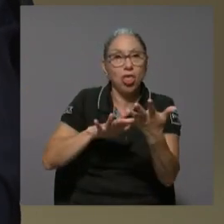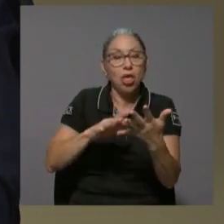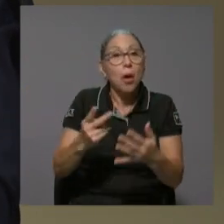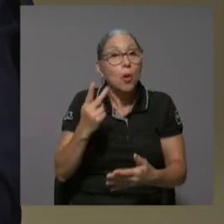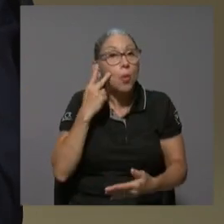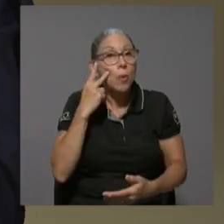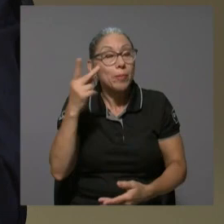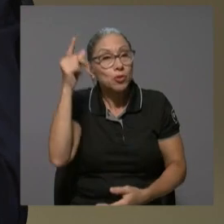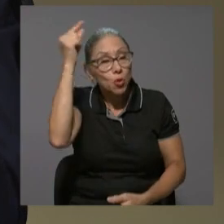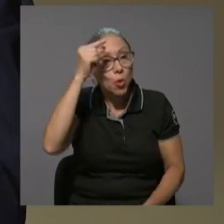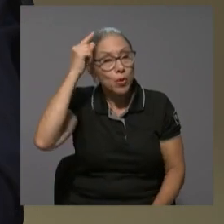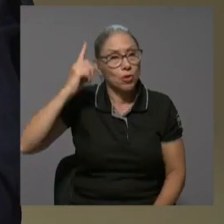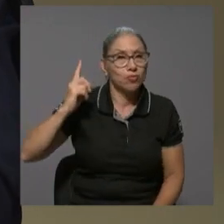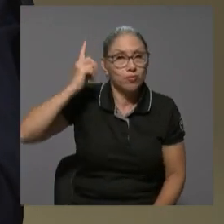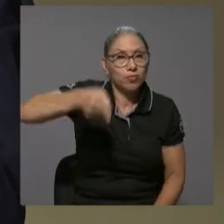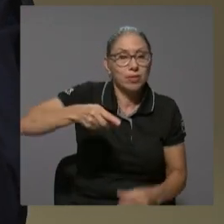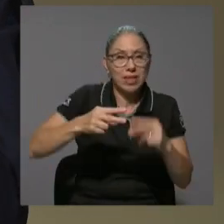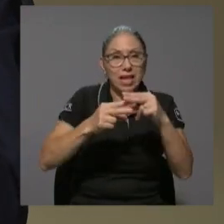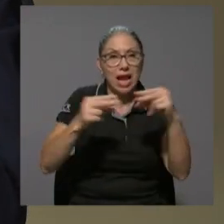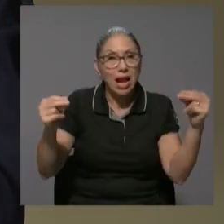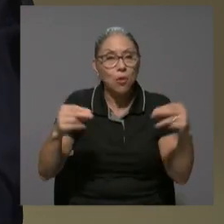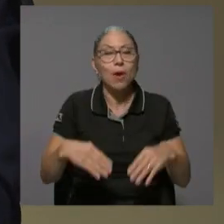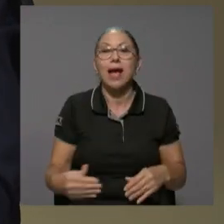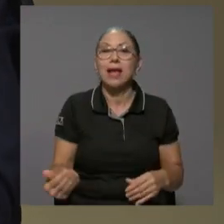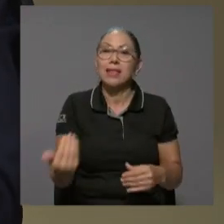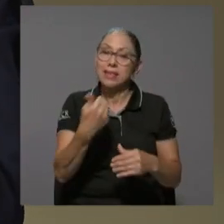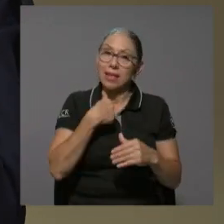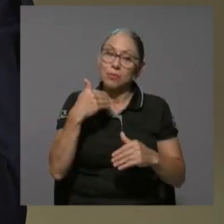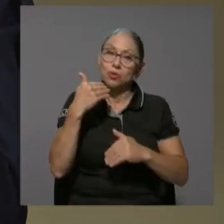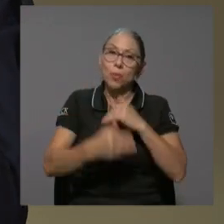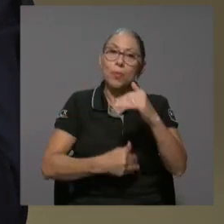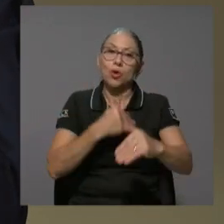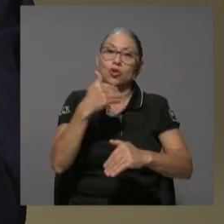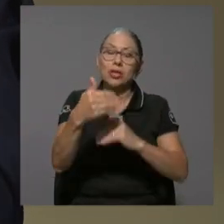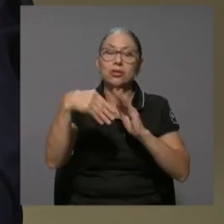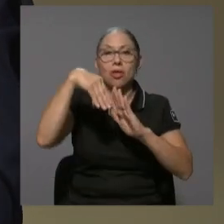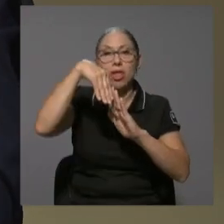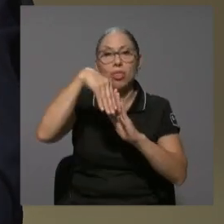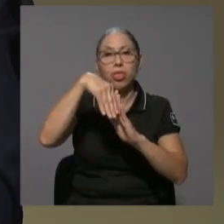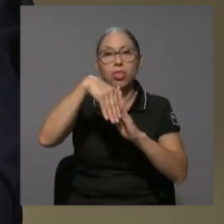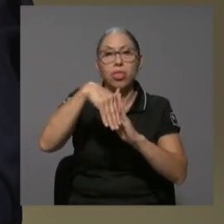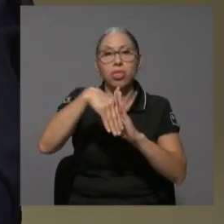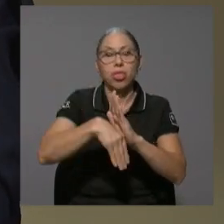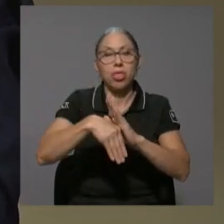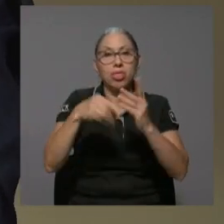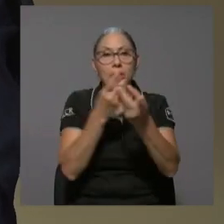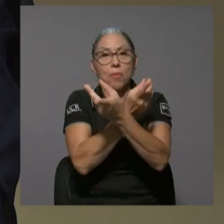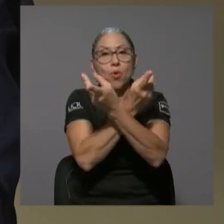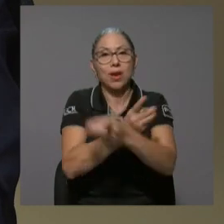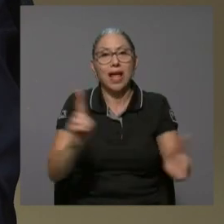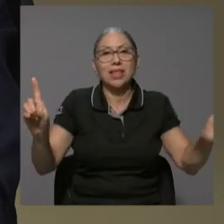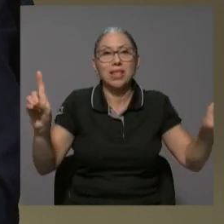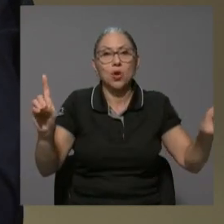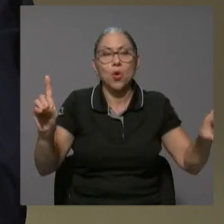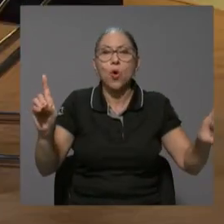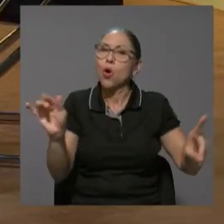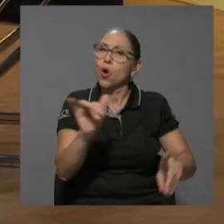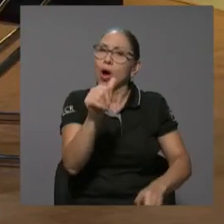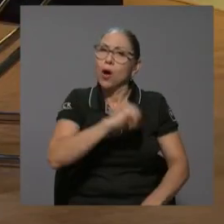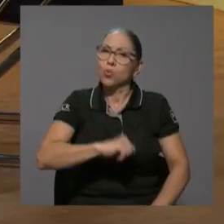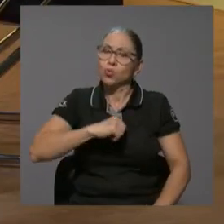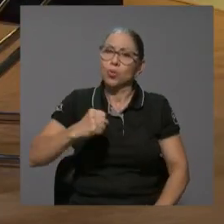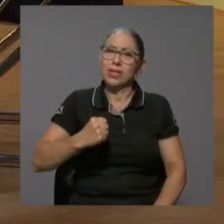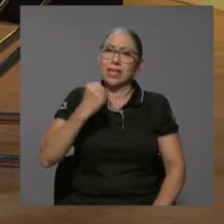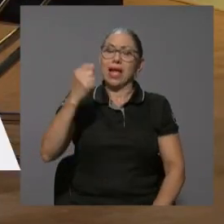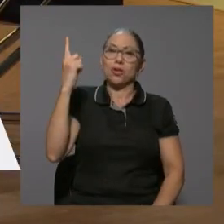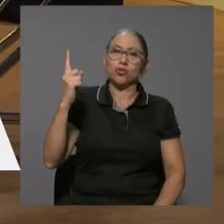tenemos un proceso de deterioro democrático e ímpetus autoritarios tremendo en El Salvador, tenemos